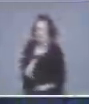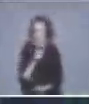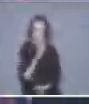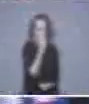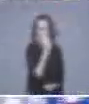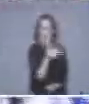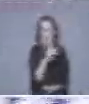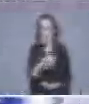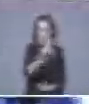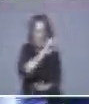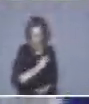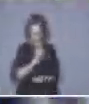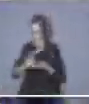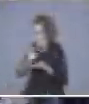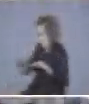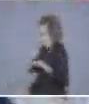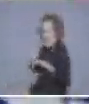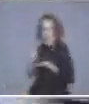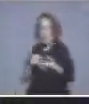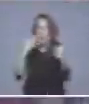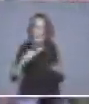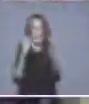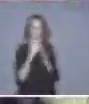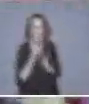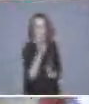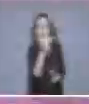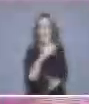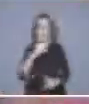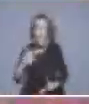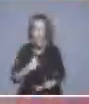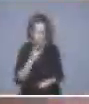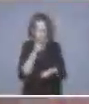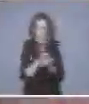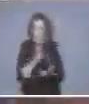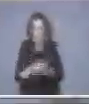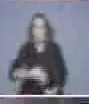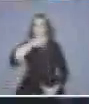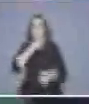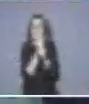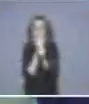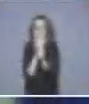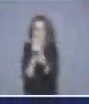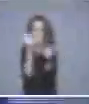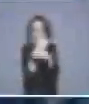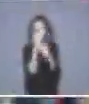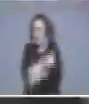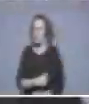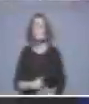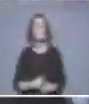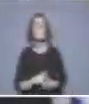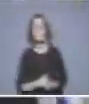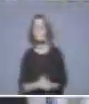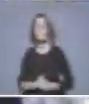cansina. Normal que no quite nuestra casa, porque no hay manera de pagar.